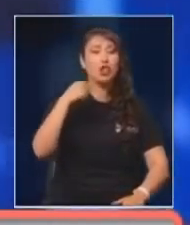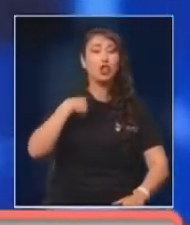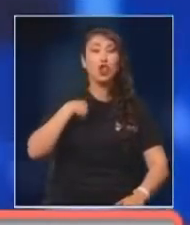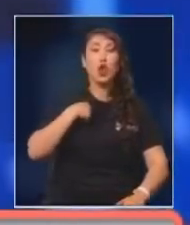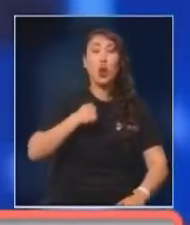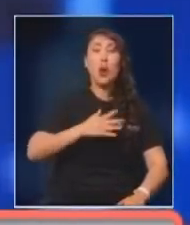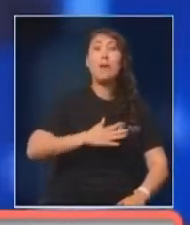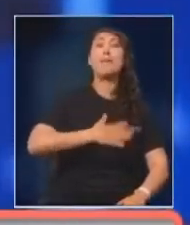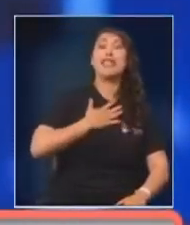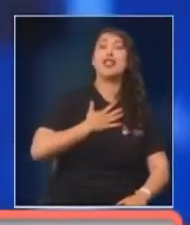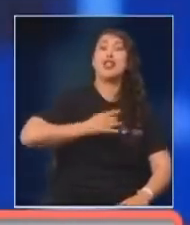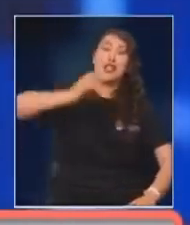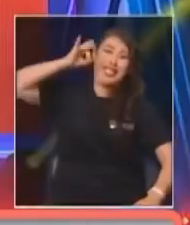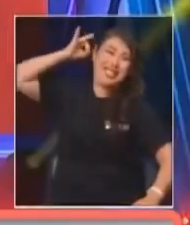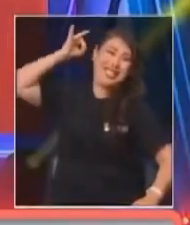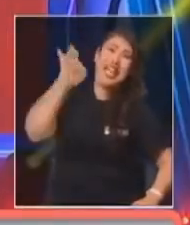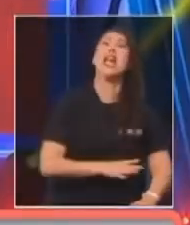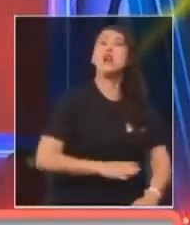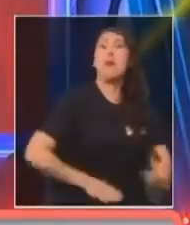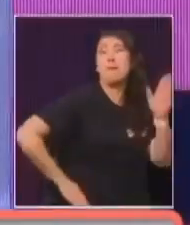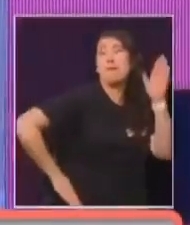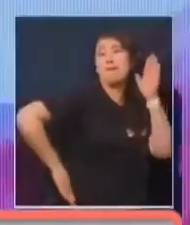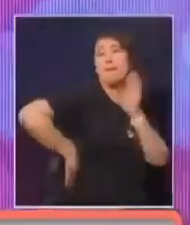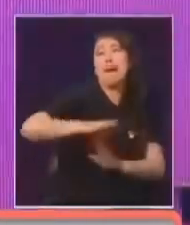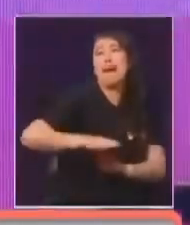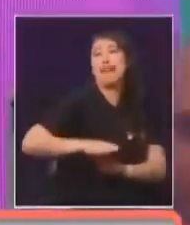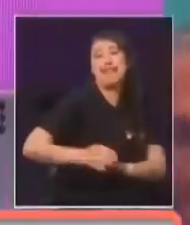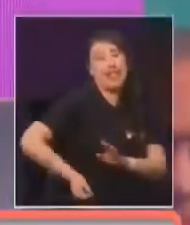chileno que la chucha.